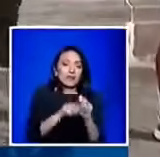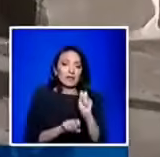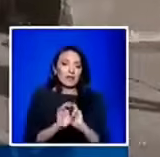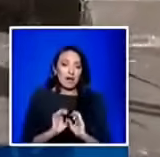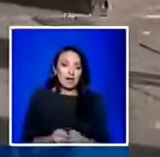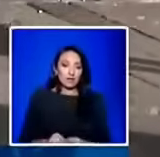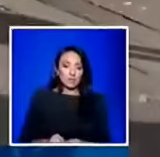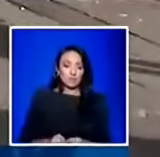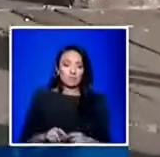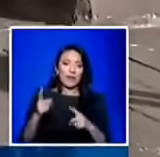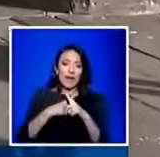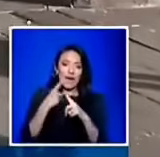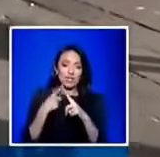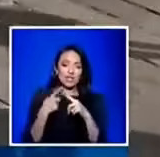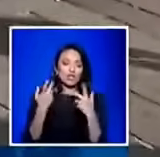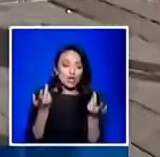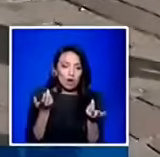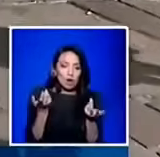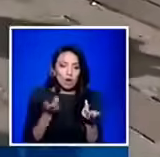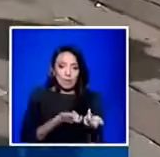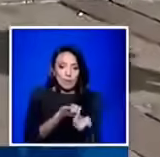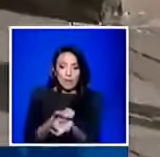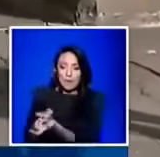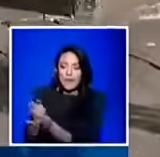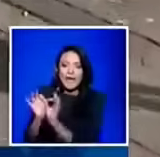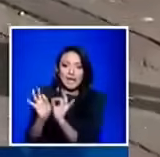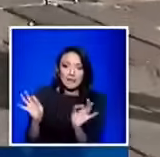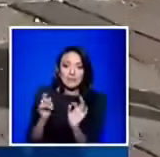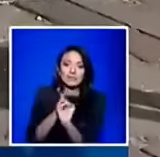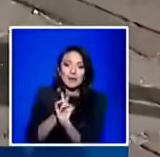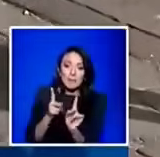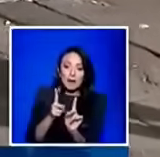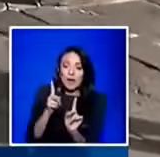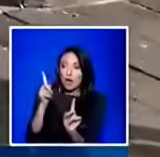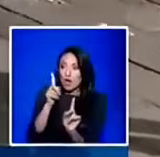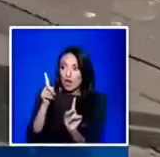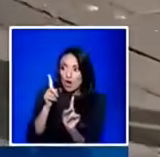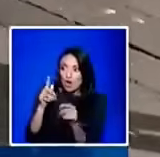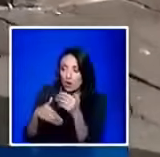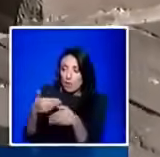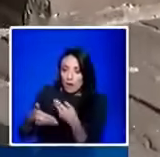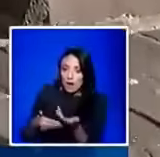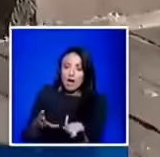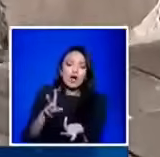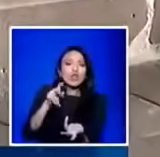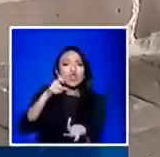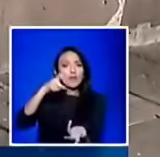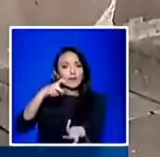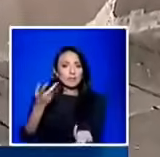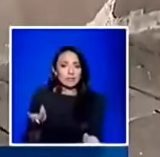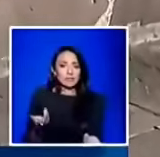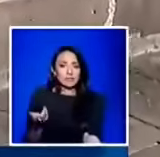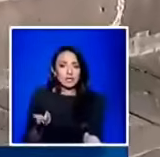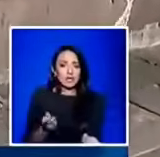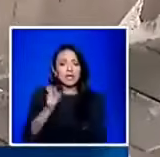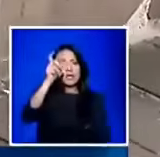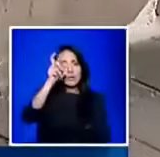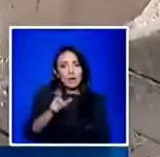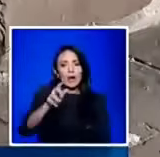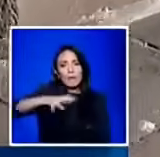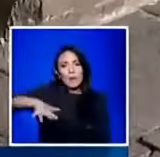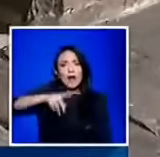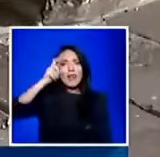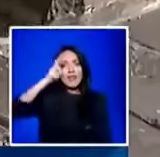Entonces, lo hacen por una tarea de limpieza que si es que no pasara todo esto, no fuera necesario hacerlo, sino hacer un